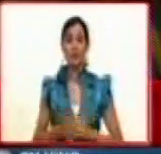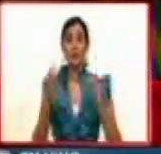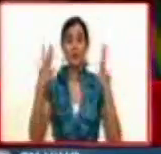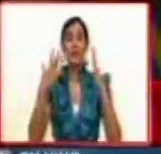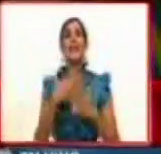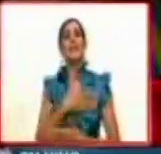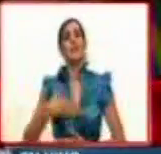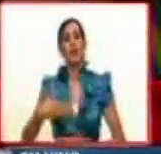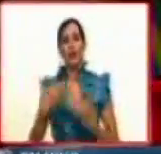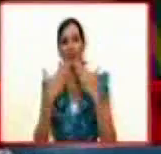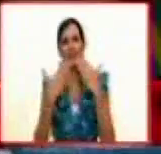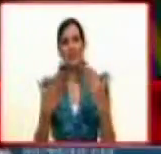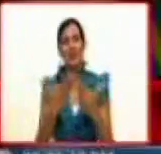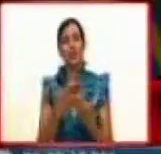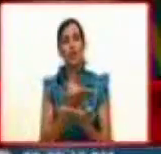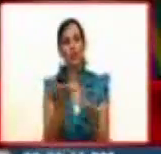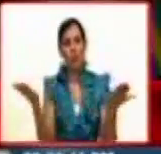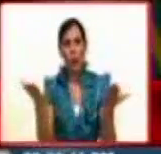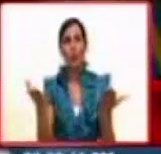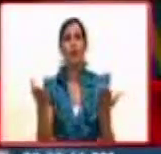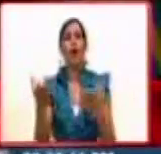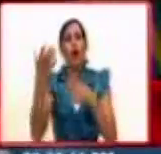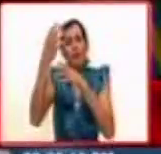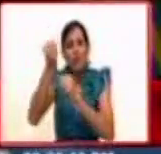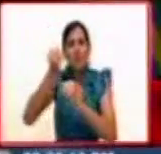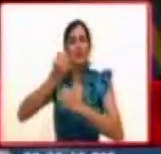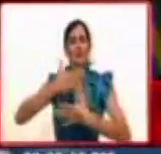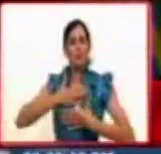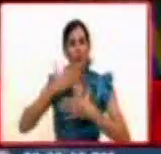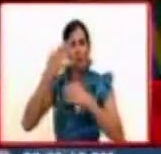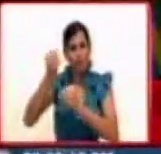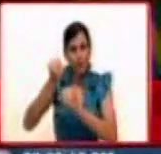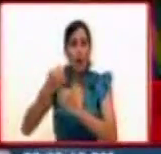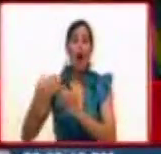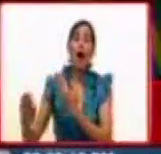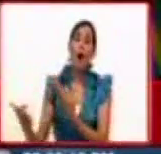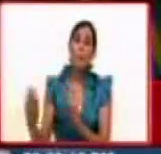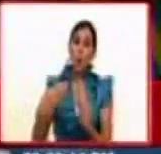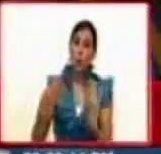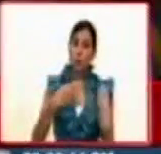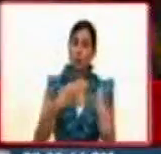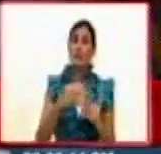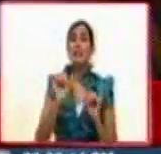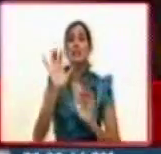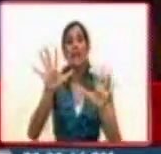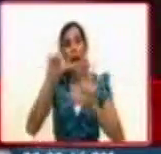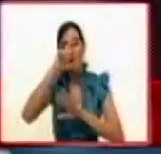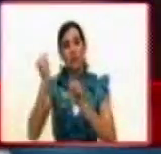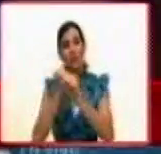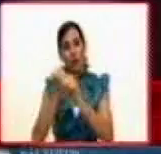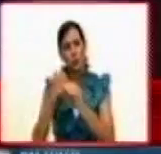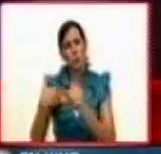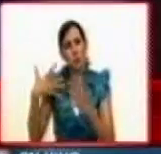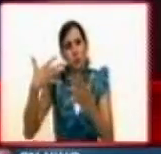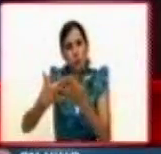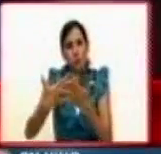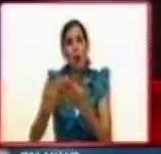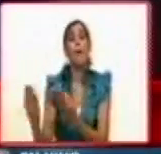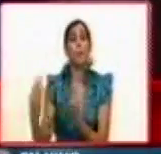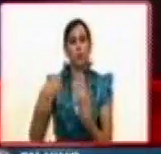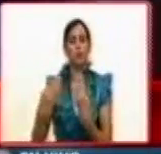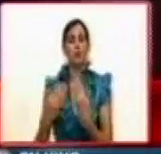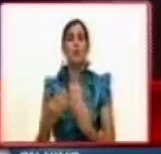Quiero agradecer a todos ustedes por la confianza y apoyo que me han brindado a través de esta década, no exenta de